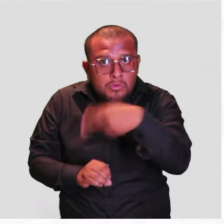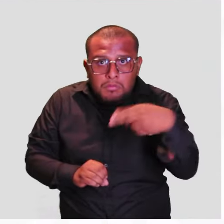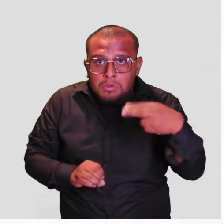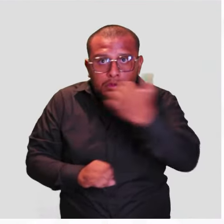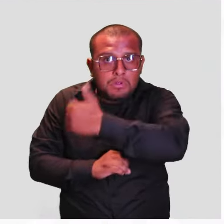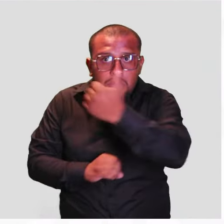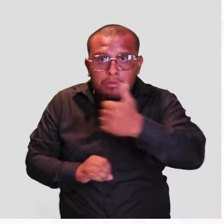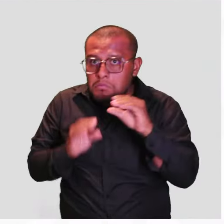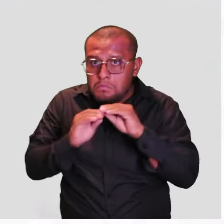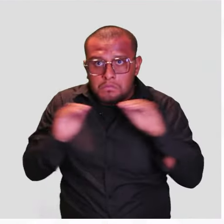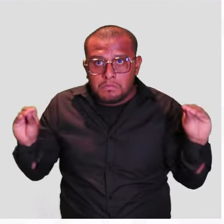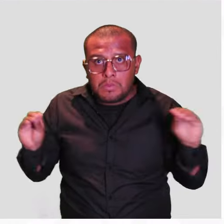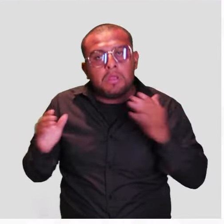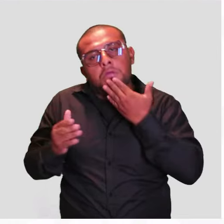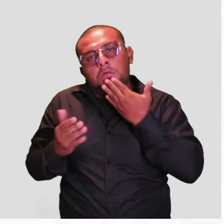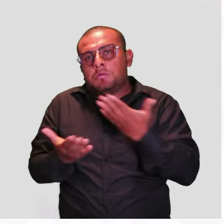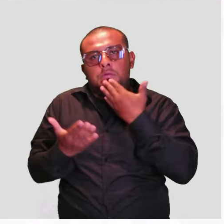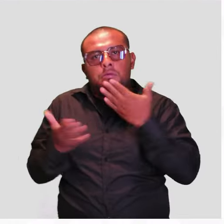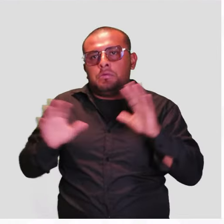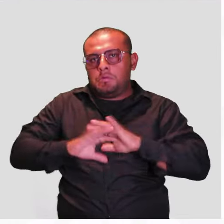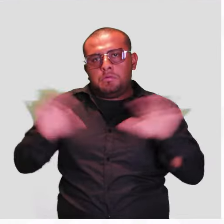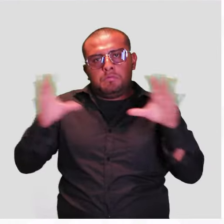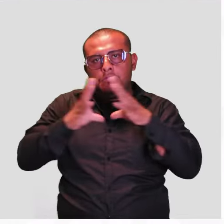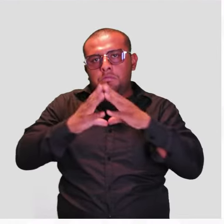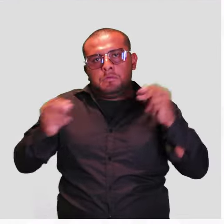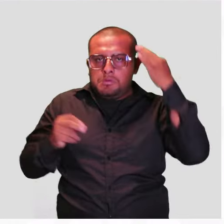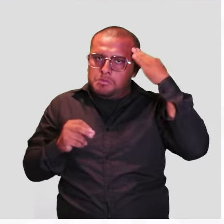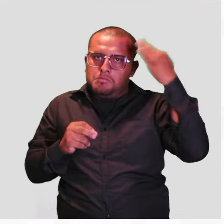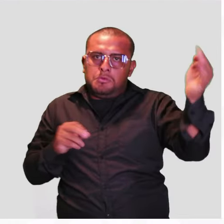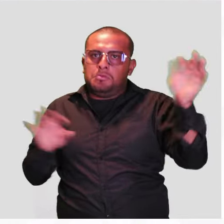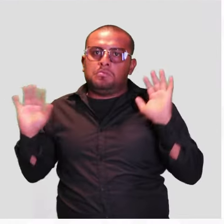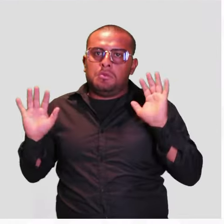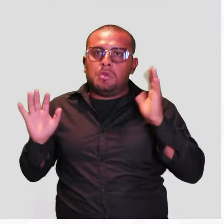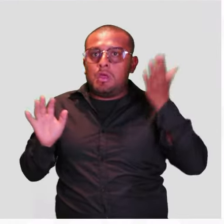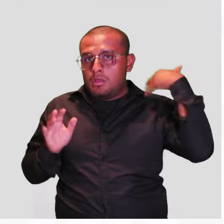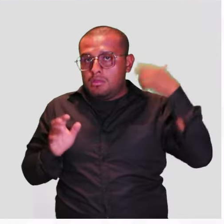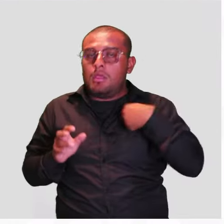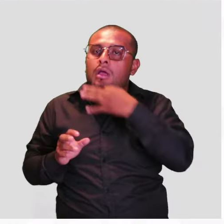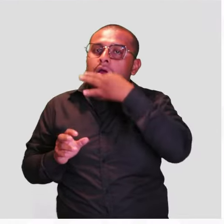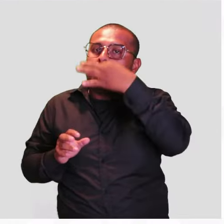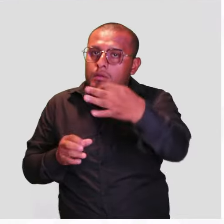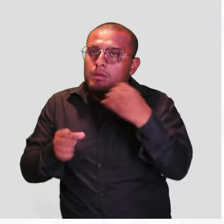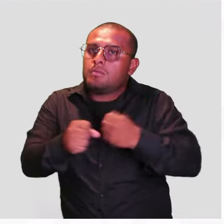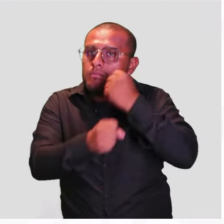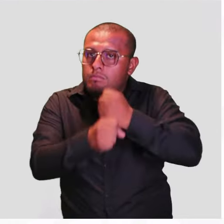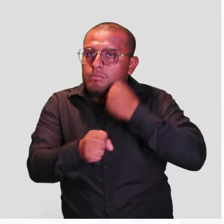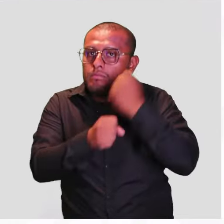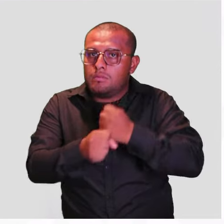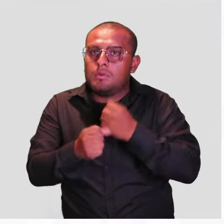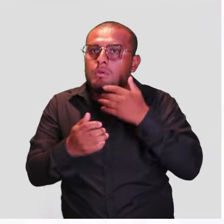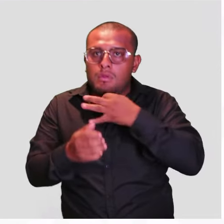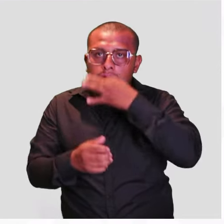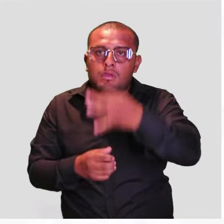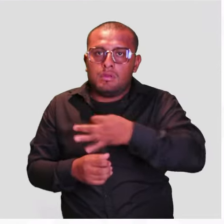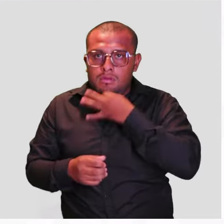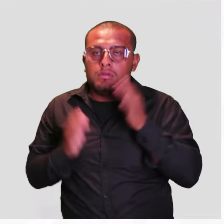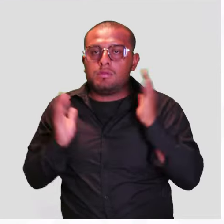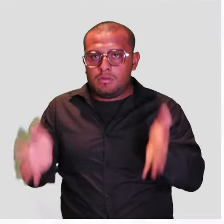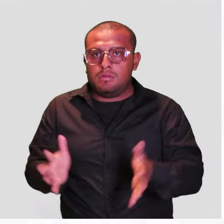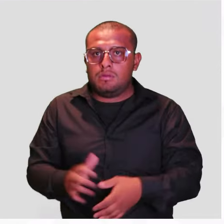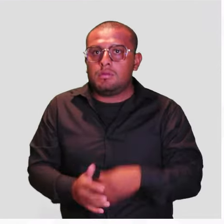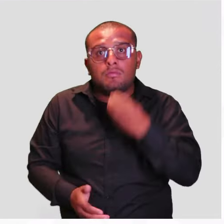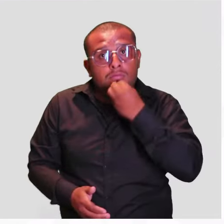se tomará como declinado el tiempo de acuerdo con las directrices ya aprobadas en su momento para la realización de